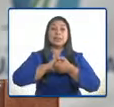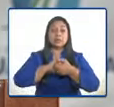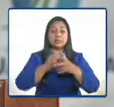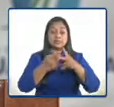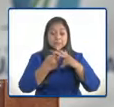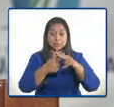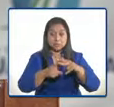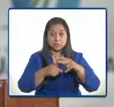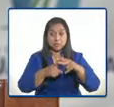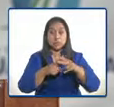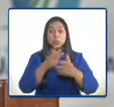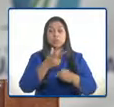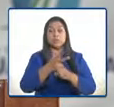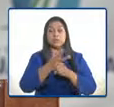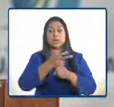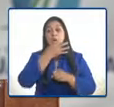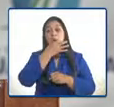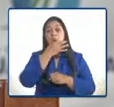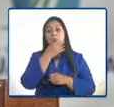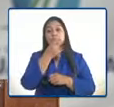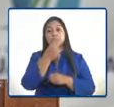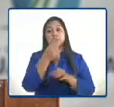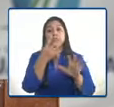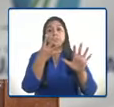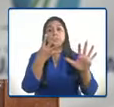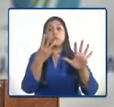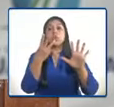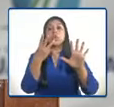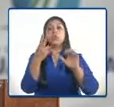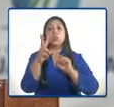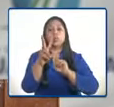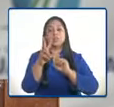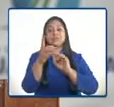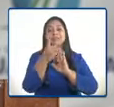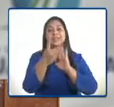Guatemala en agosto de 1982, decreto ley